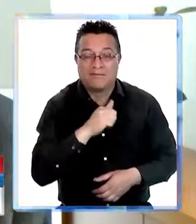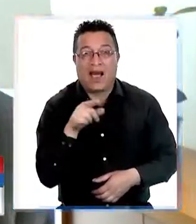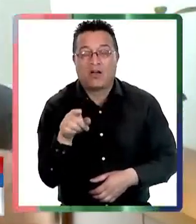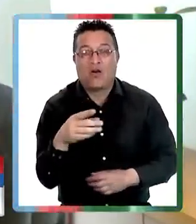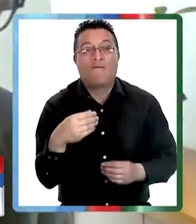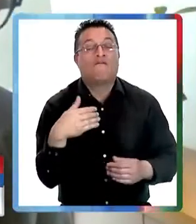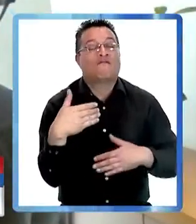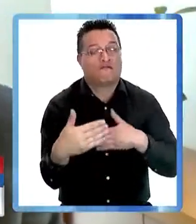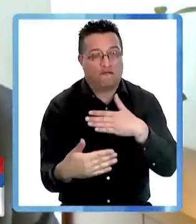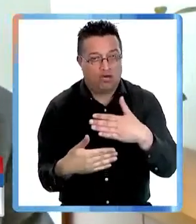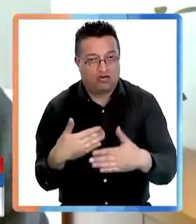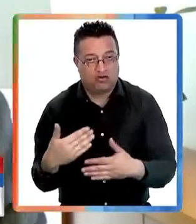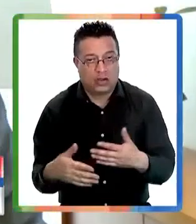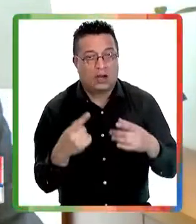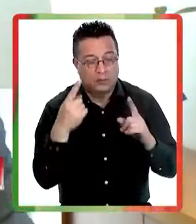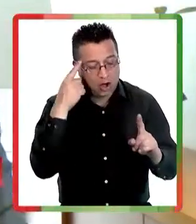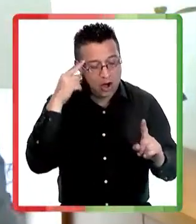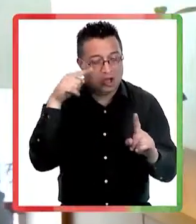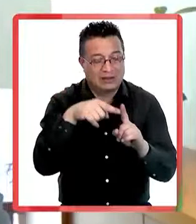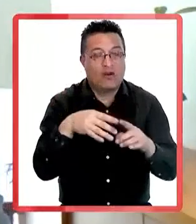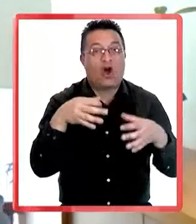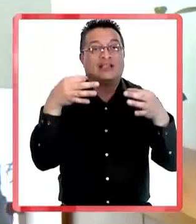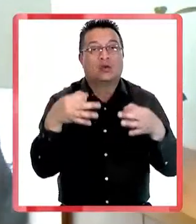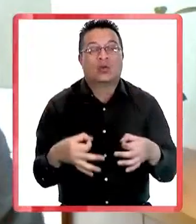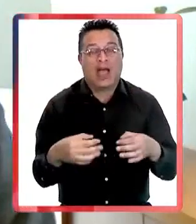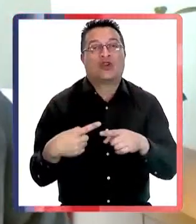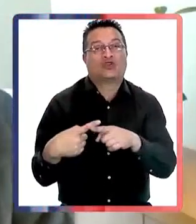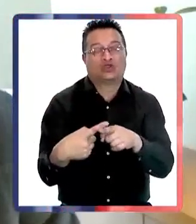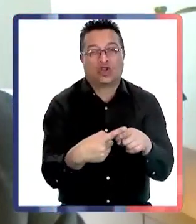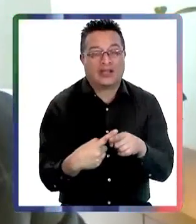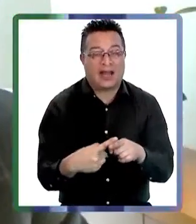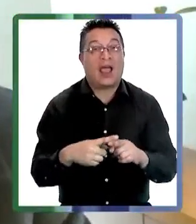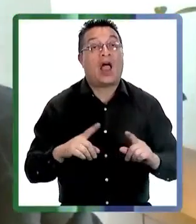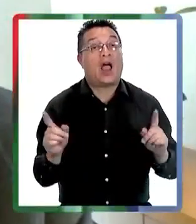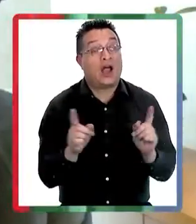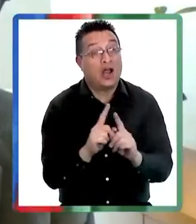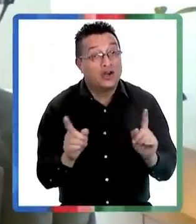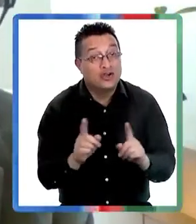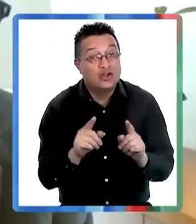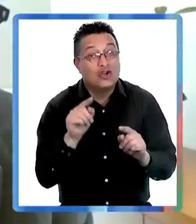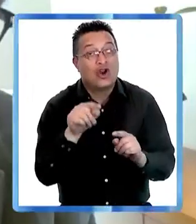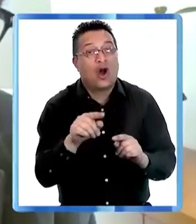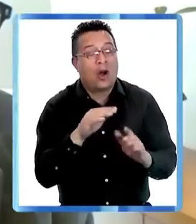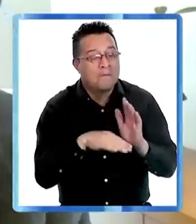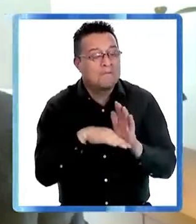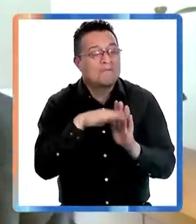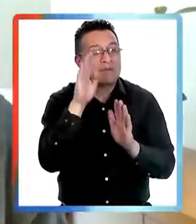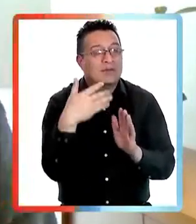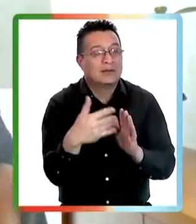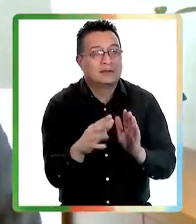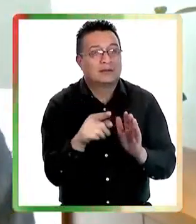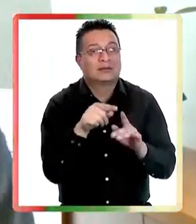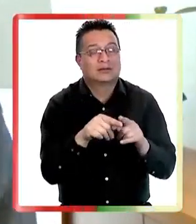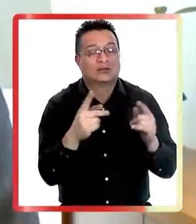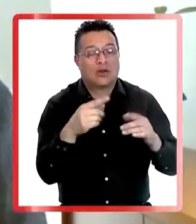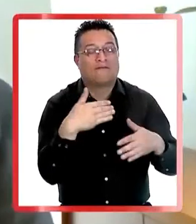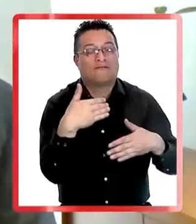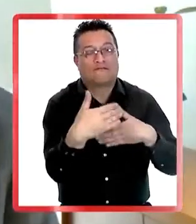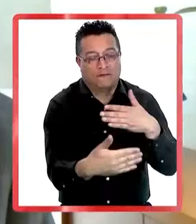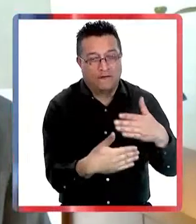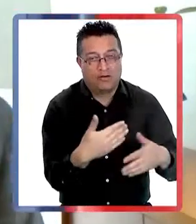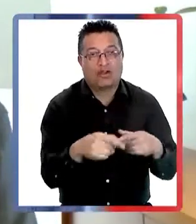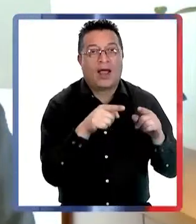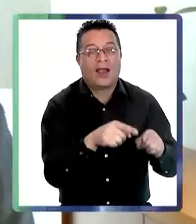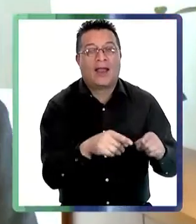privados funcionales a los objetivos de la seguridad social y no principalmente o solo